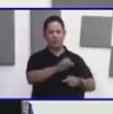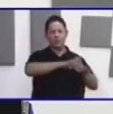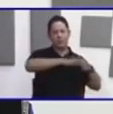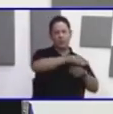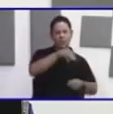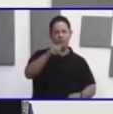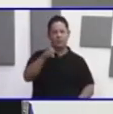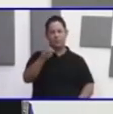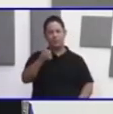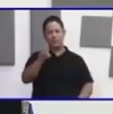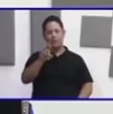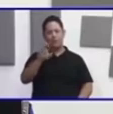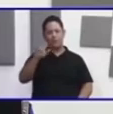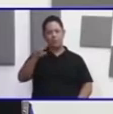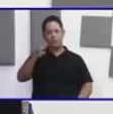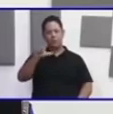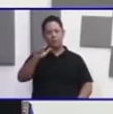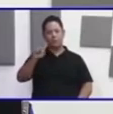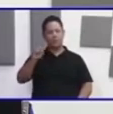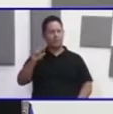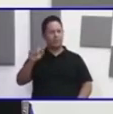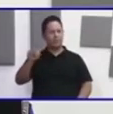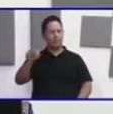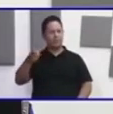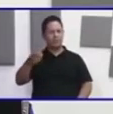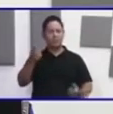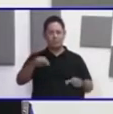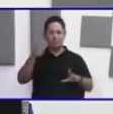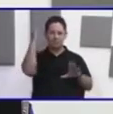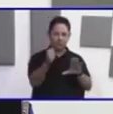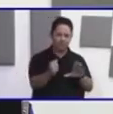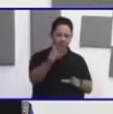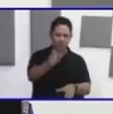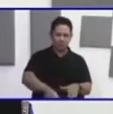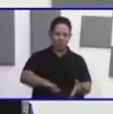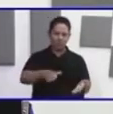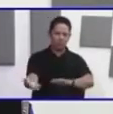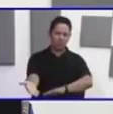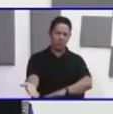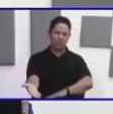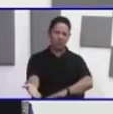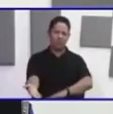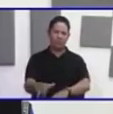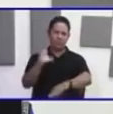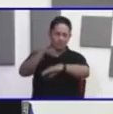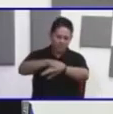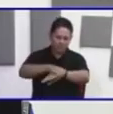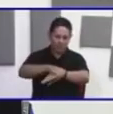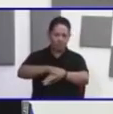donde la compañera sentimental le causa una lesión a su pareja y le ocasiona la muerte, también fue capturado y